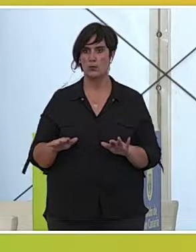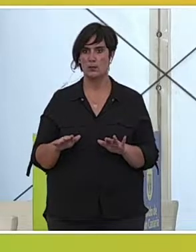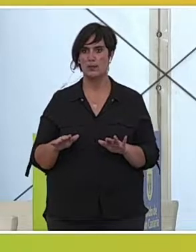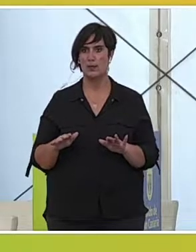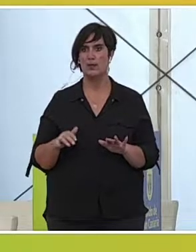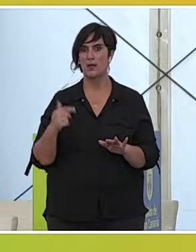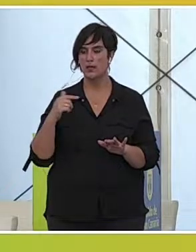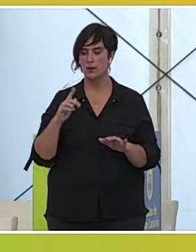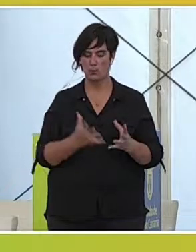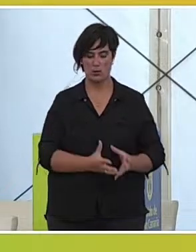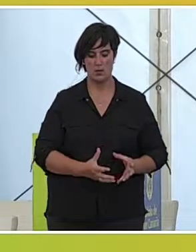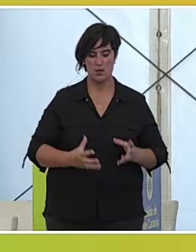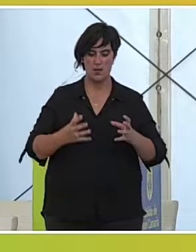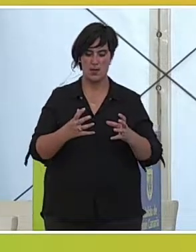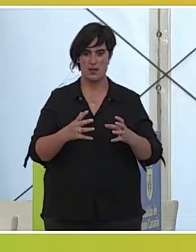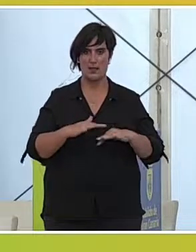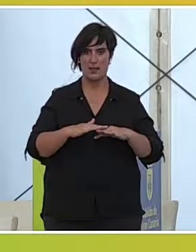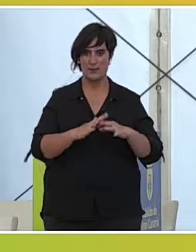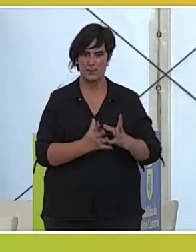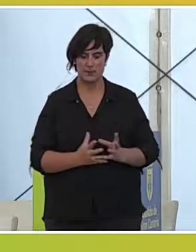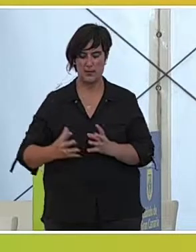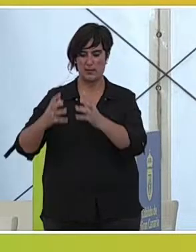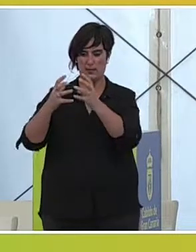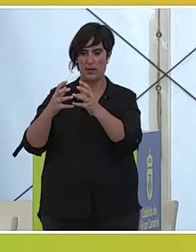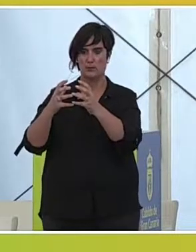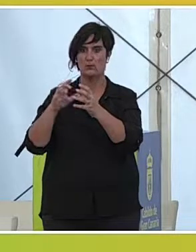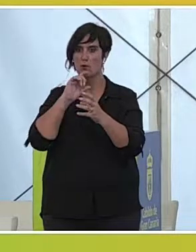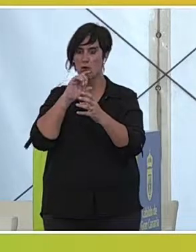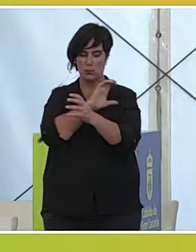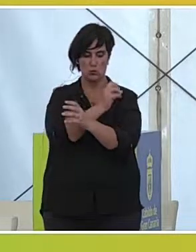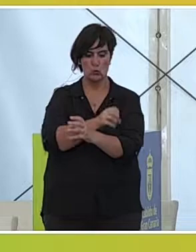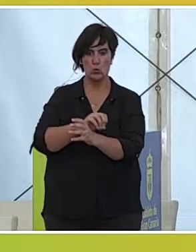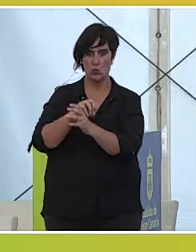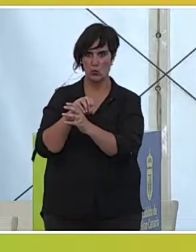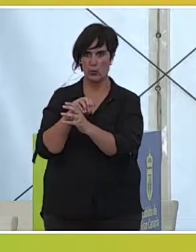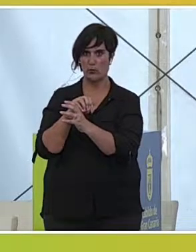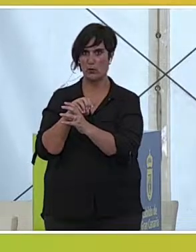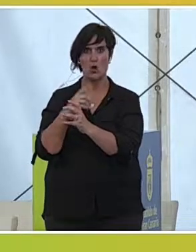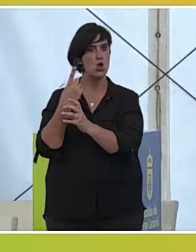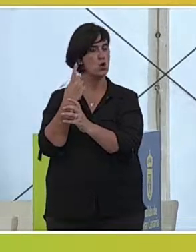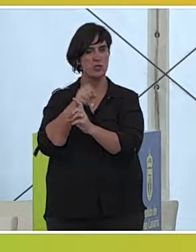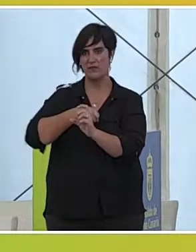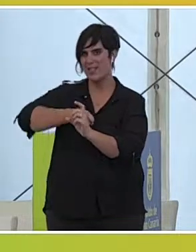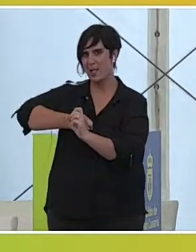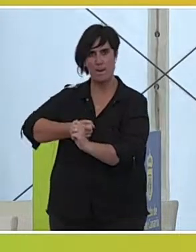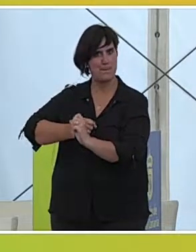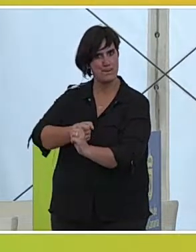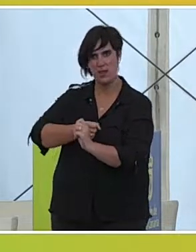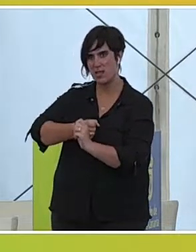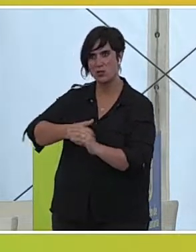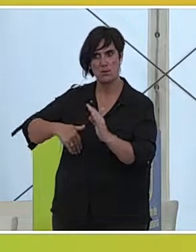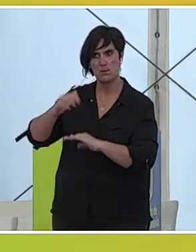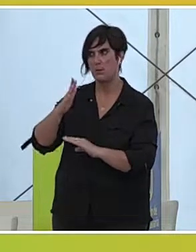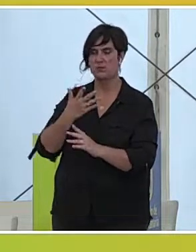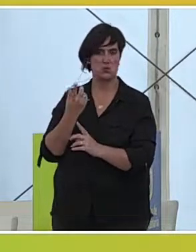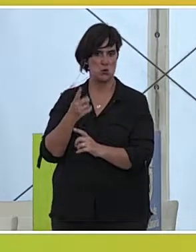este encapsulamiento de la membrana dentro de un tubo que no requiere que sea de alta presión. Es más, incluso